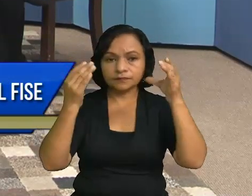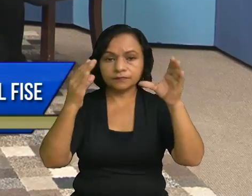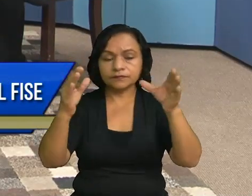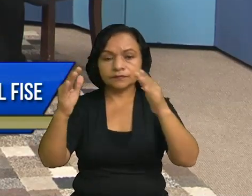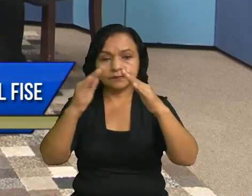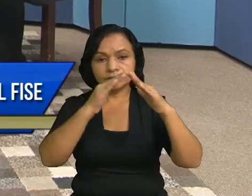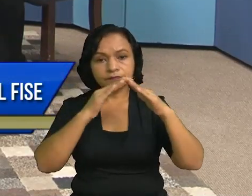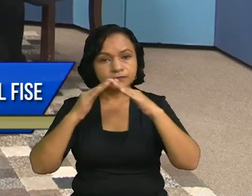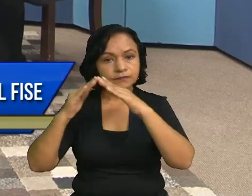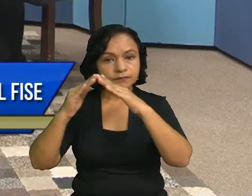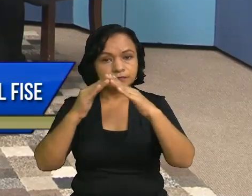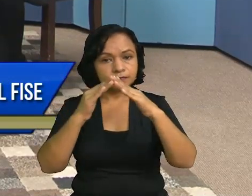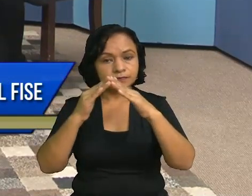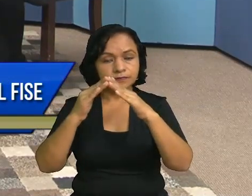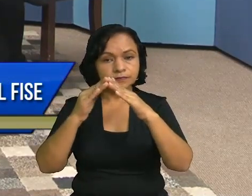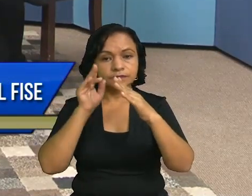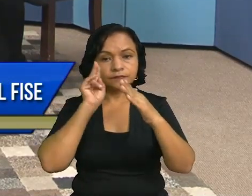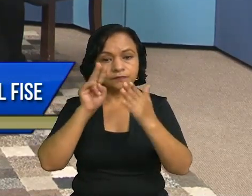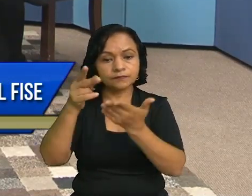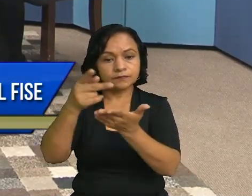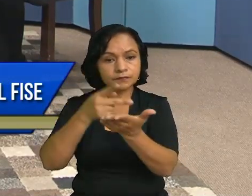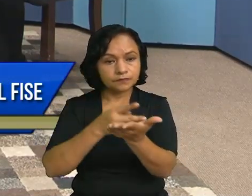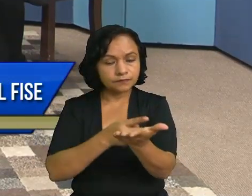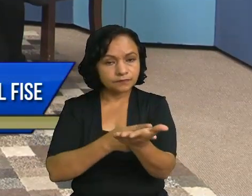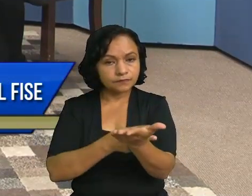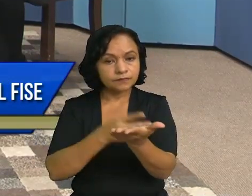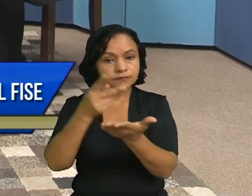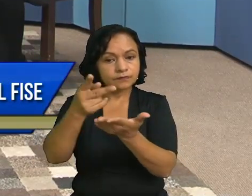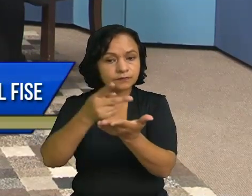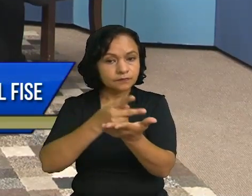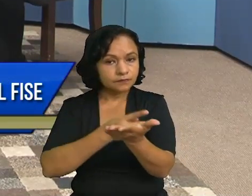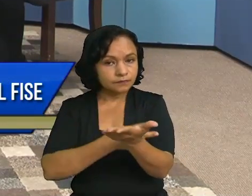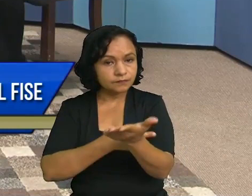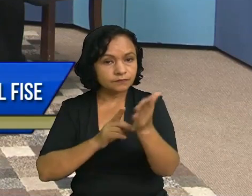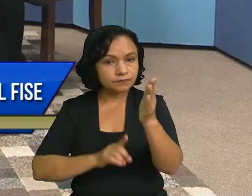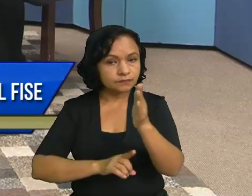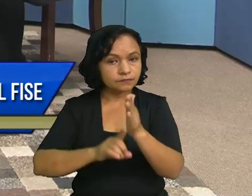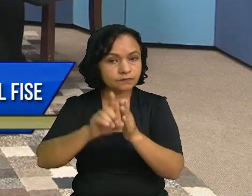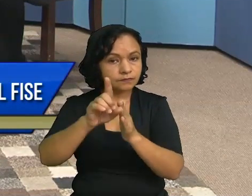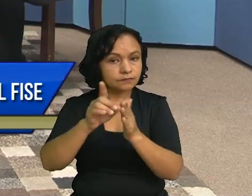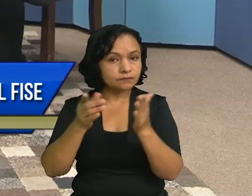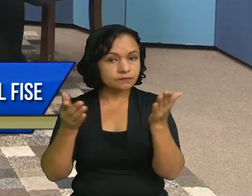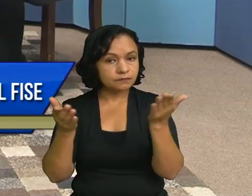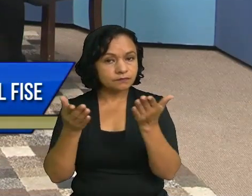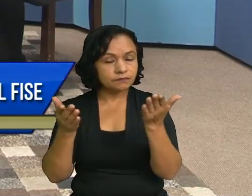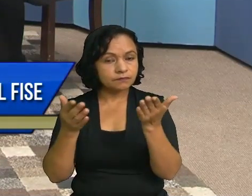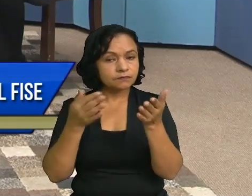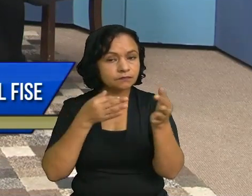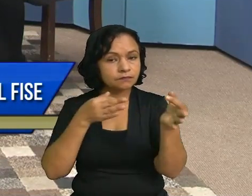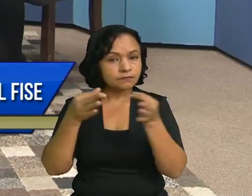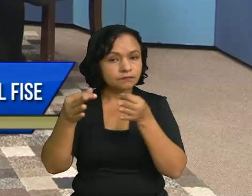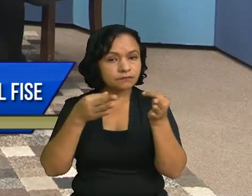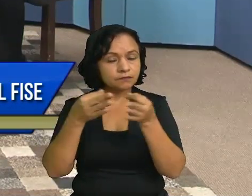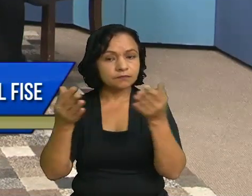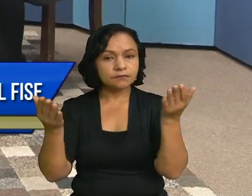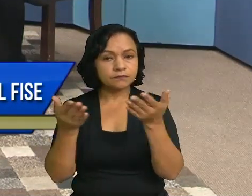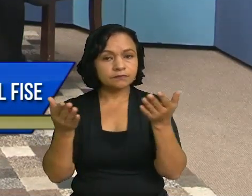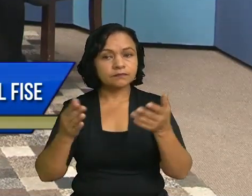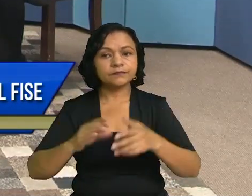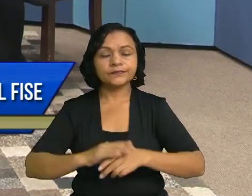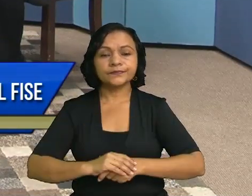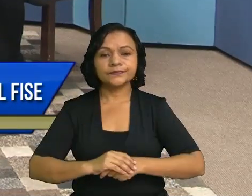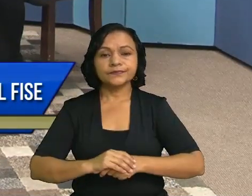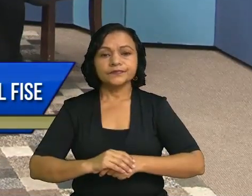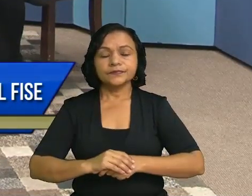comunidades y de cara a los proyectos no habrán proyectos que estarán desarrollándose más o menos si nos describe la territorialidad si